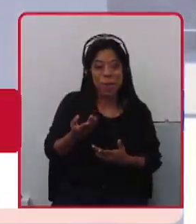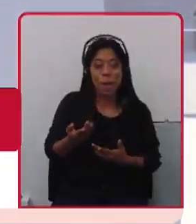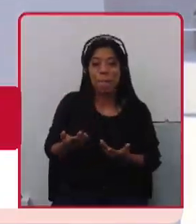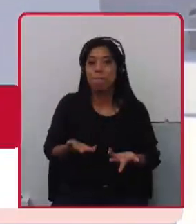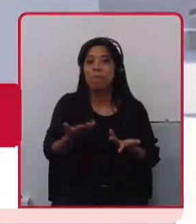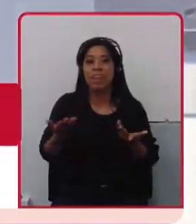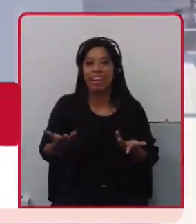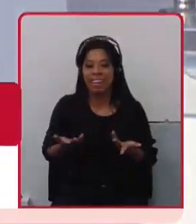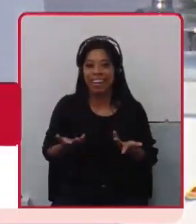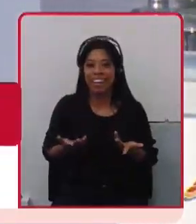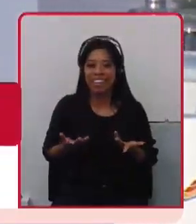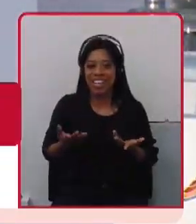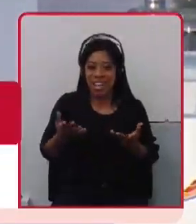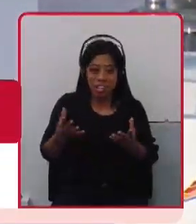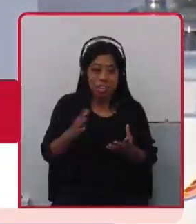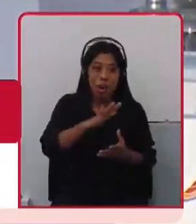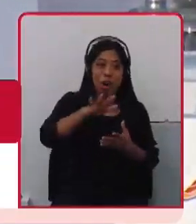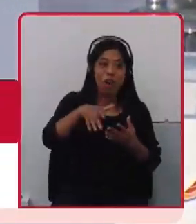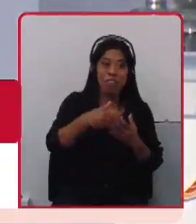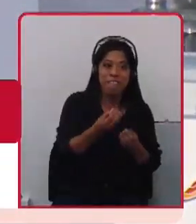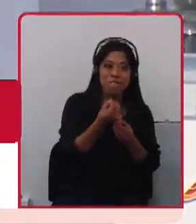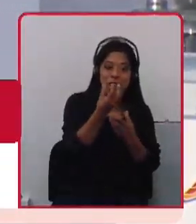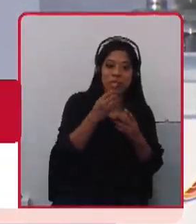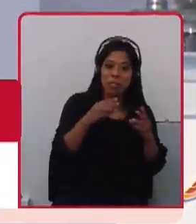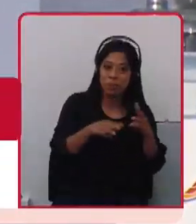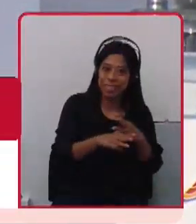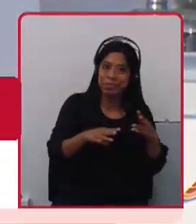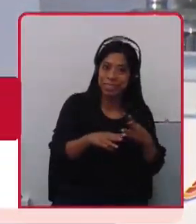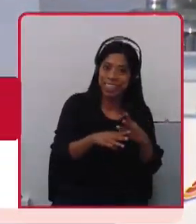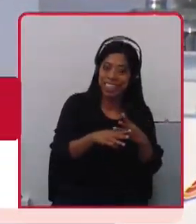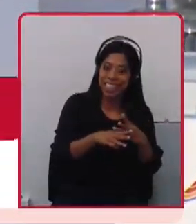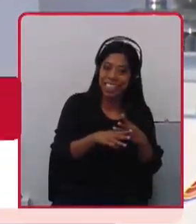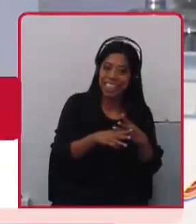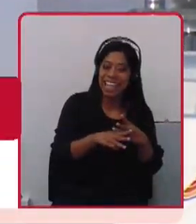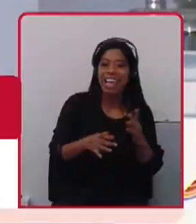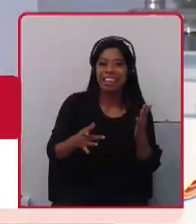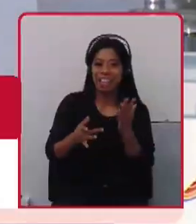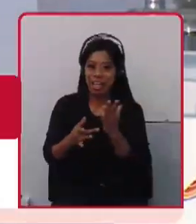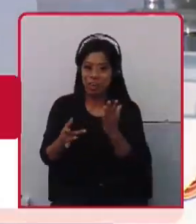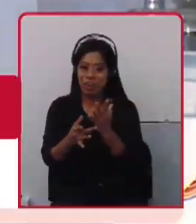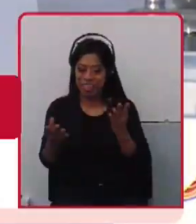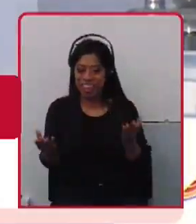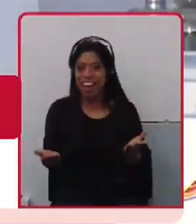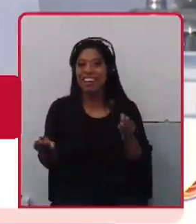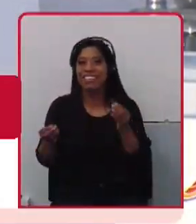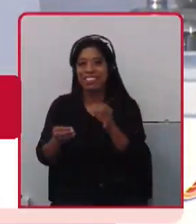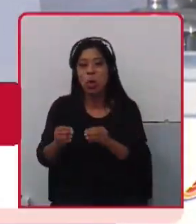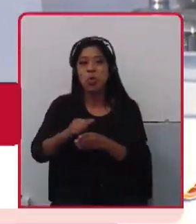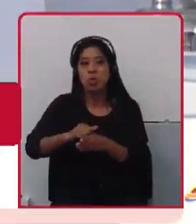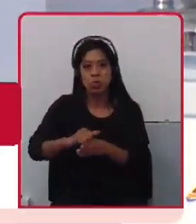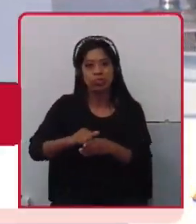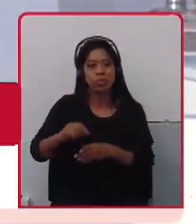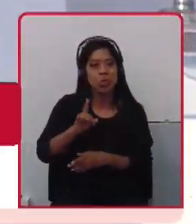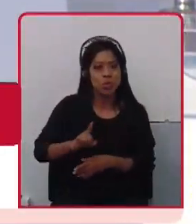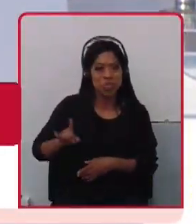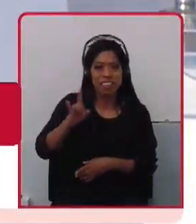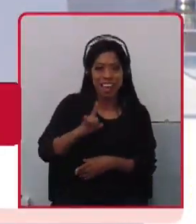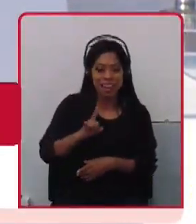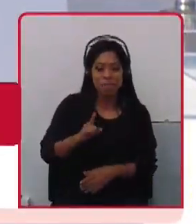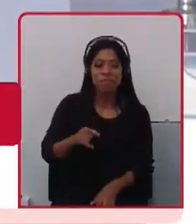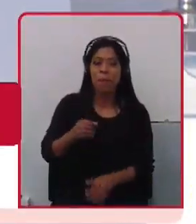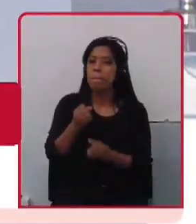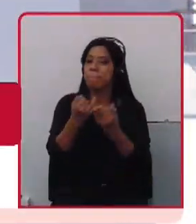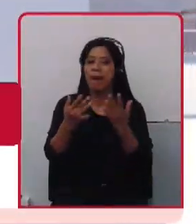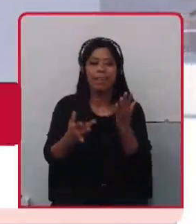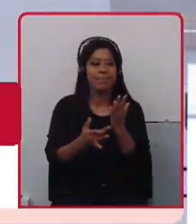poder consolidar este aspecto matemático en tecnologías. Hoy en día sí existen muchas tecnologías, pero hay